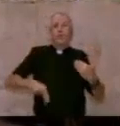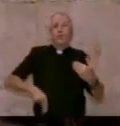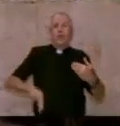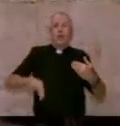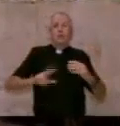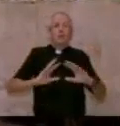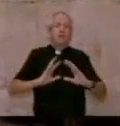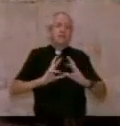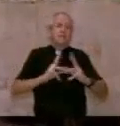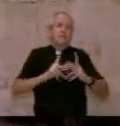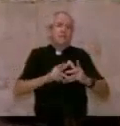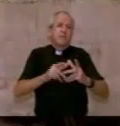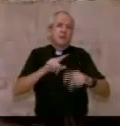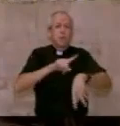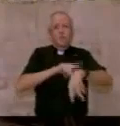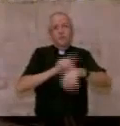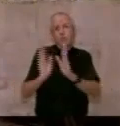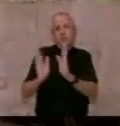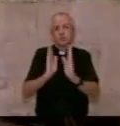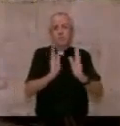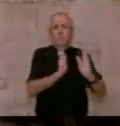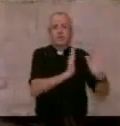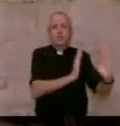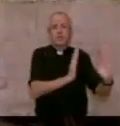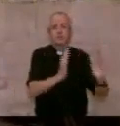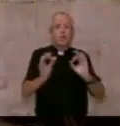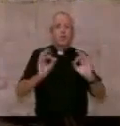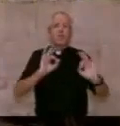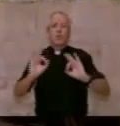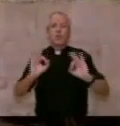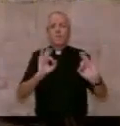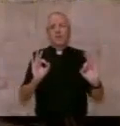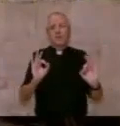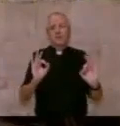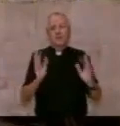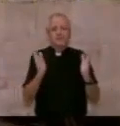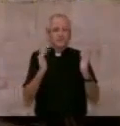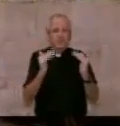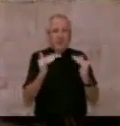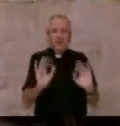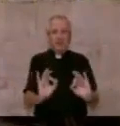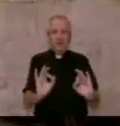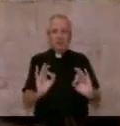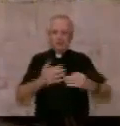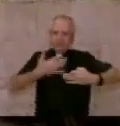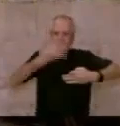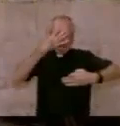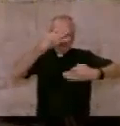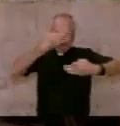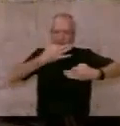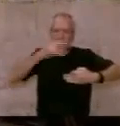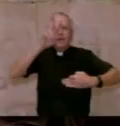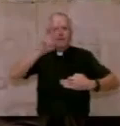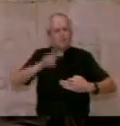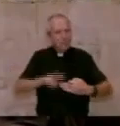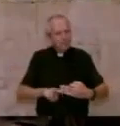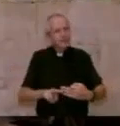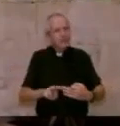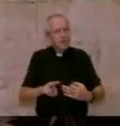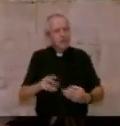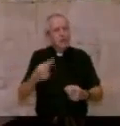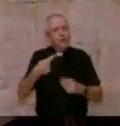un rol solo a unas horas convenidas, como haciendo comedia, como si no acabáramos de creer auténticamente lo